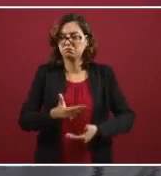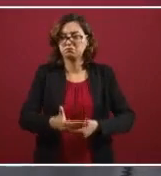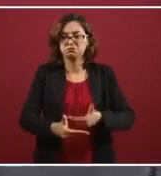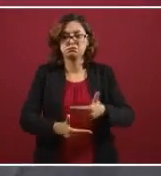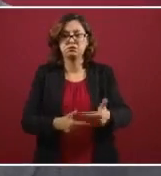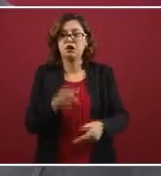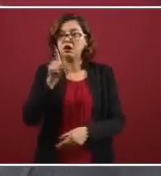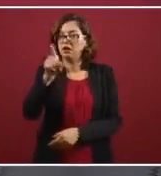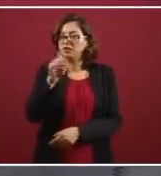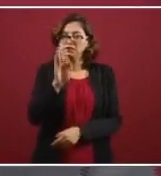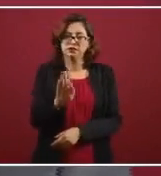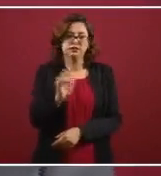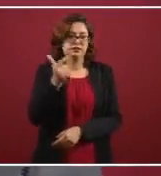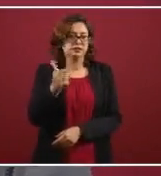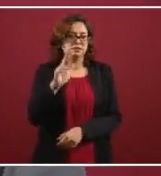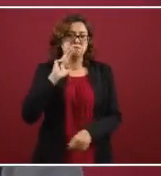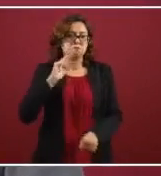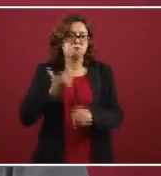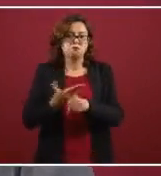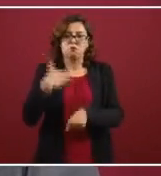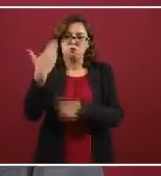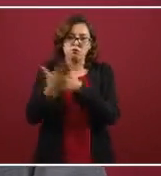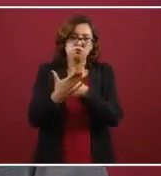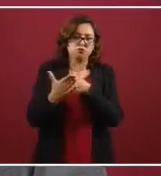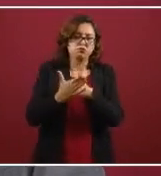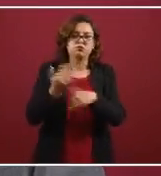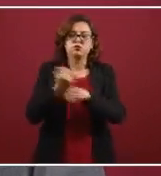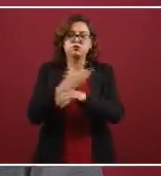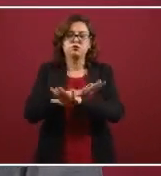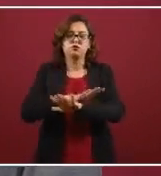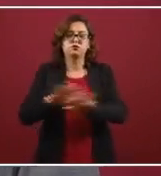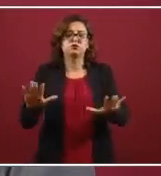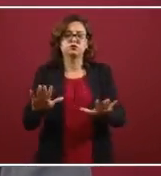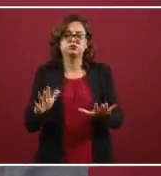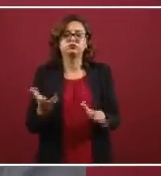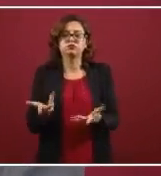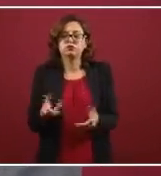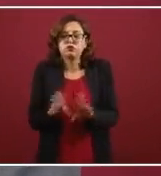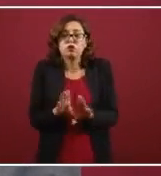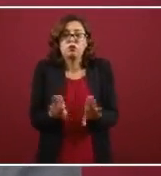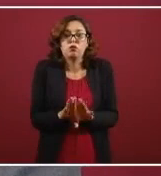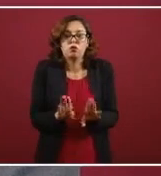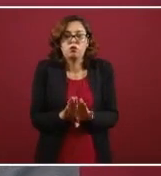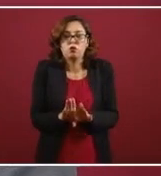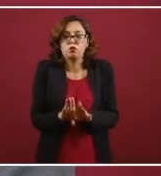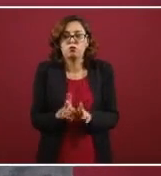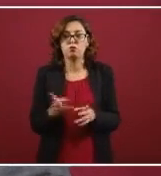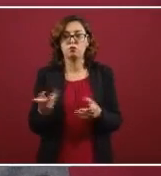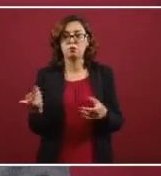la Fiscalía a informar sobre cómo se desenvuelven estas